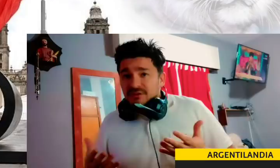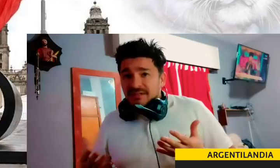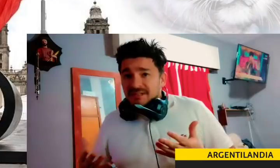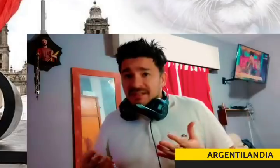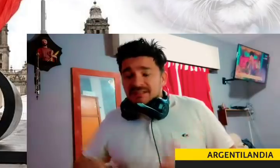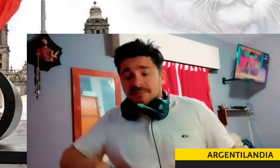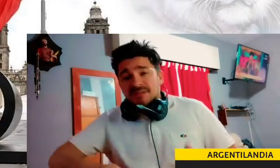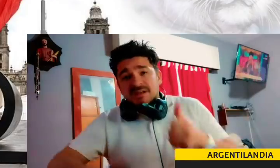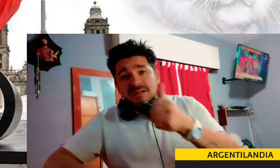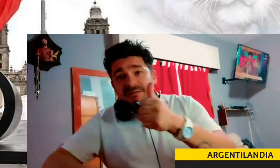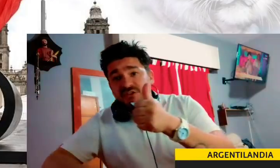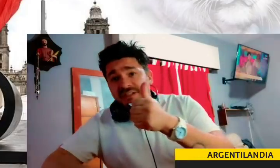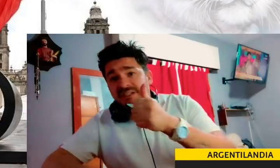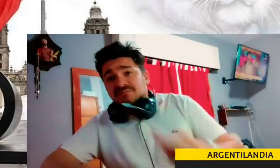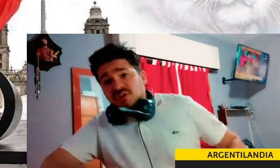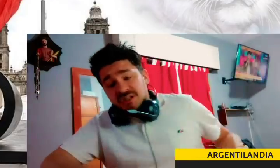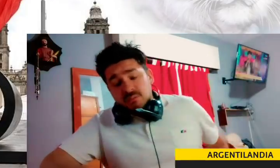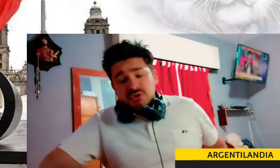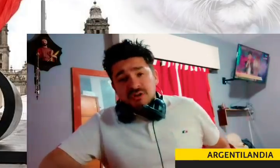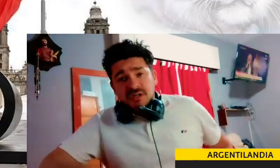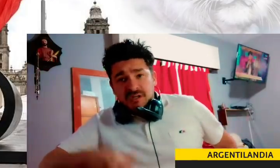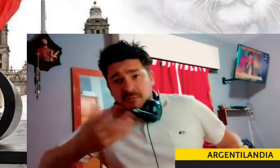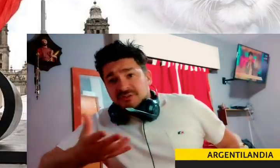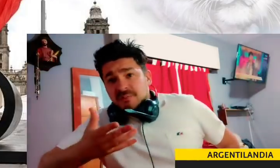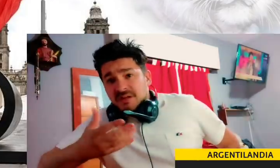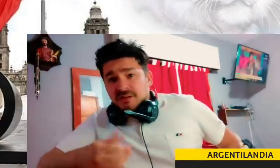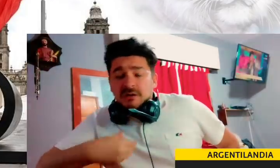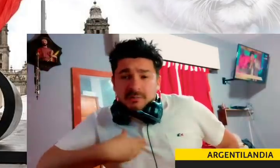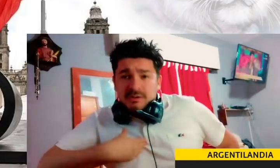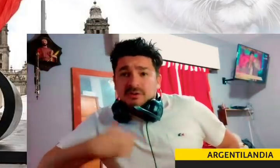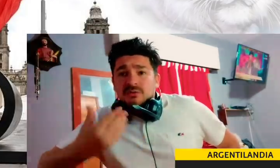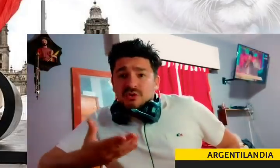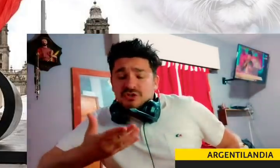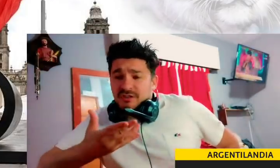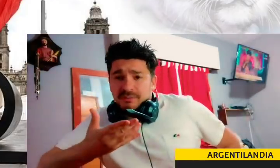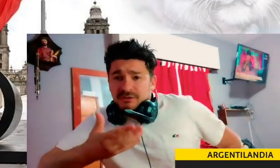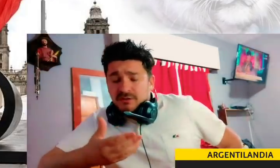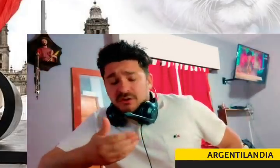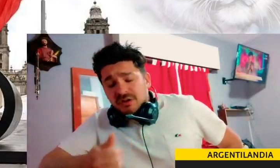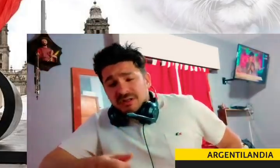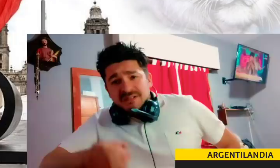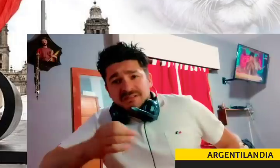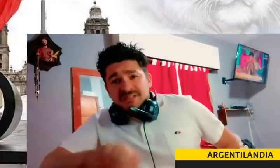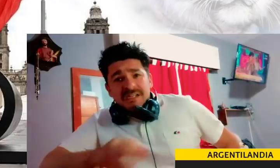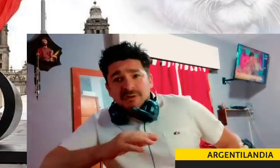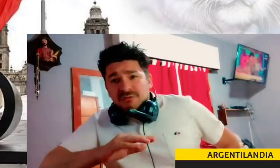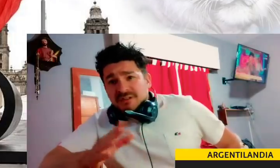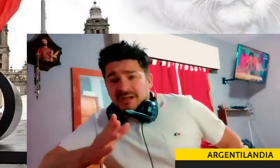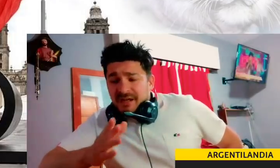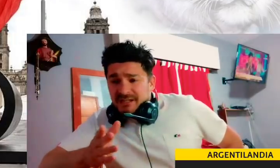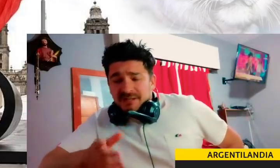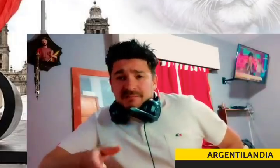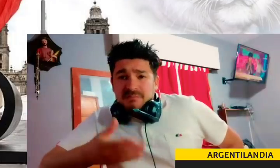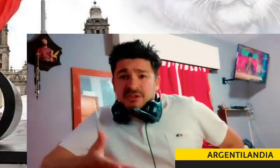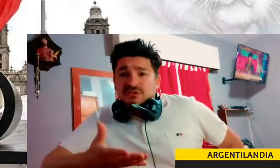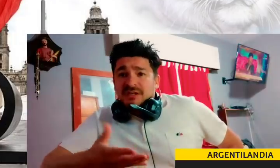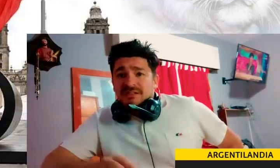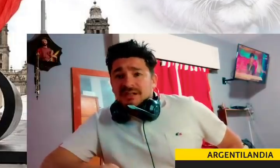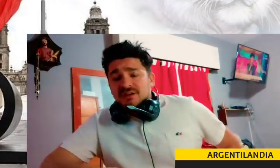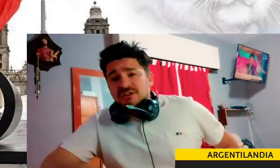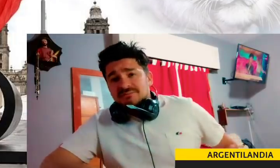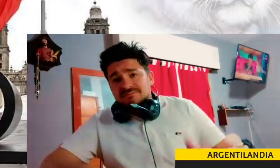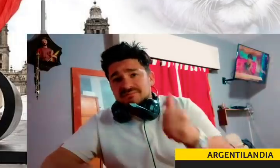noticia es muy importante, gente. Un abrazo, gente. Se los quiere mucho. Como siempre les digo, opino con mucho respeto, loco. Sin ánimo de ofender a nadie.